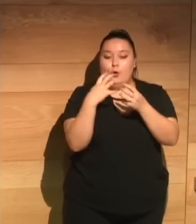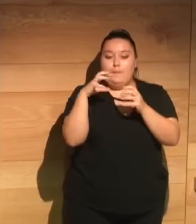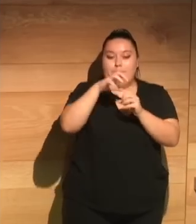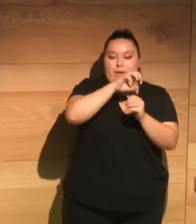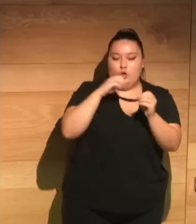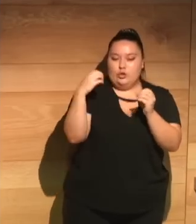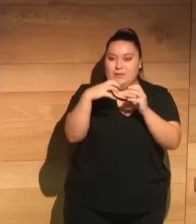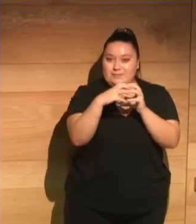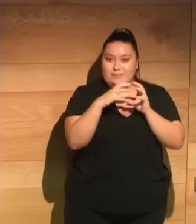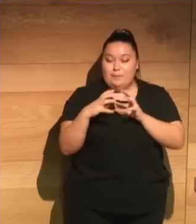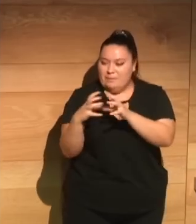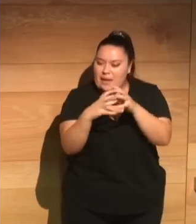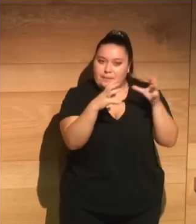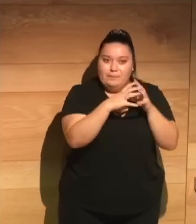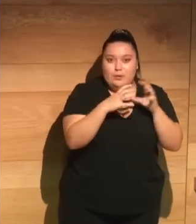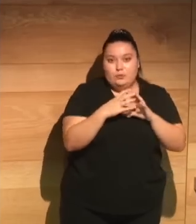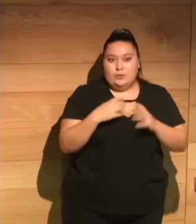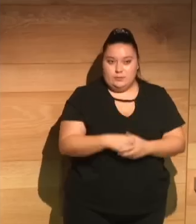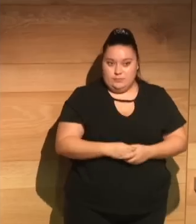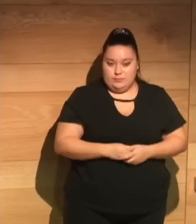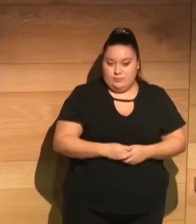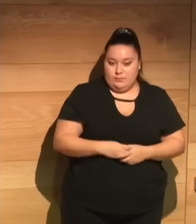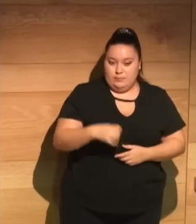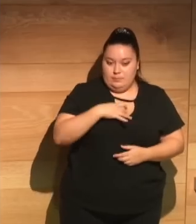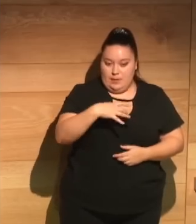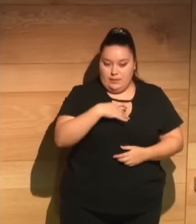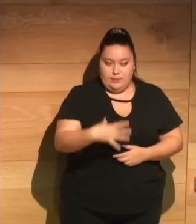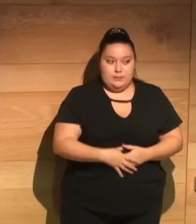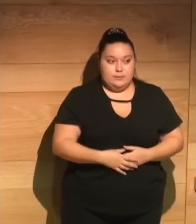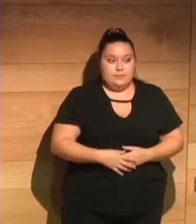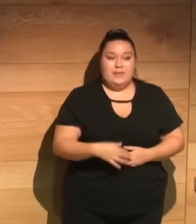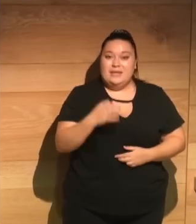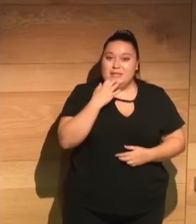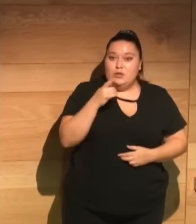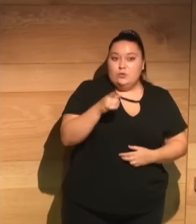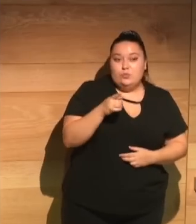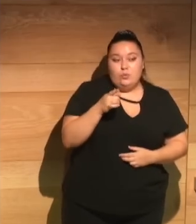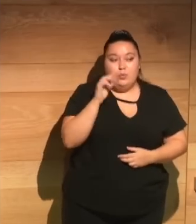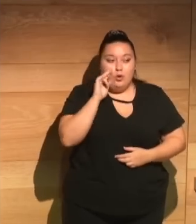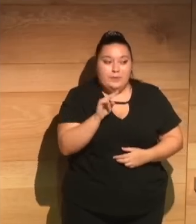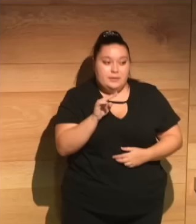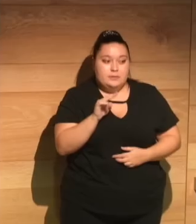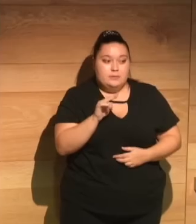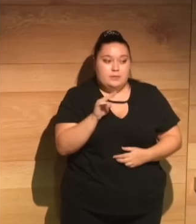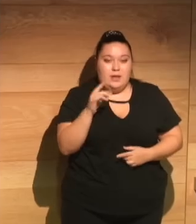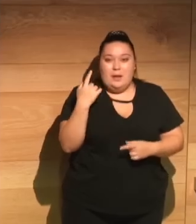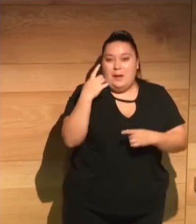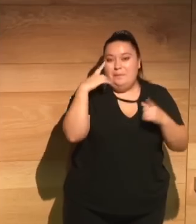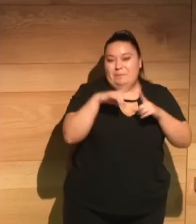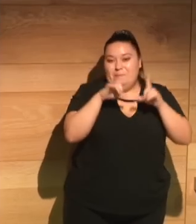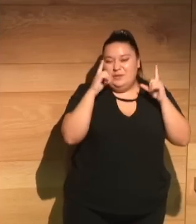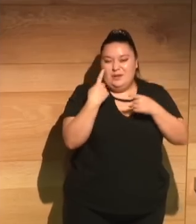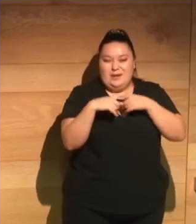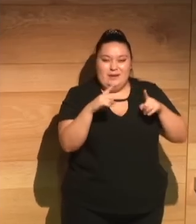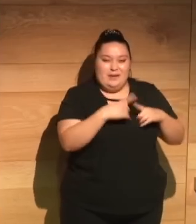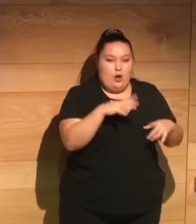así se registraba el movimiento. ¡Qué maravilla! Es decir, que cuando tú ves a Josh Brolin o a Mark Ruffalo haciendo estos personajes gigantescos